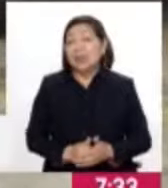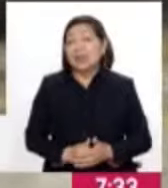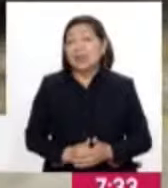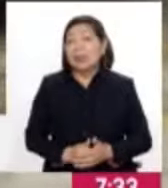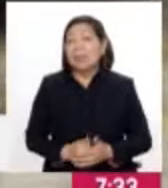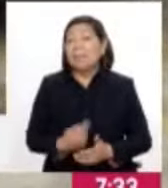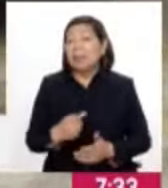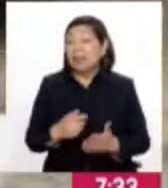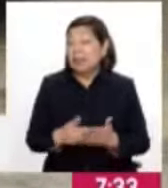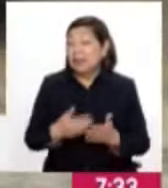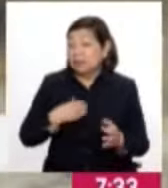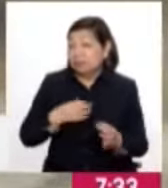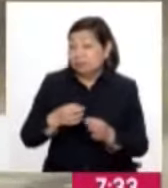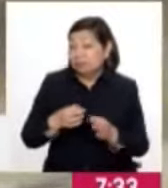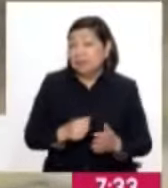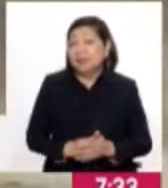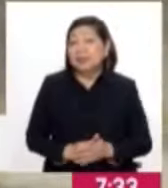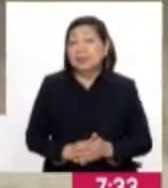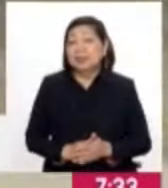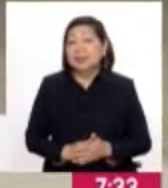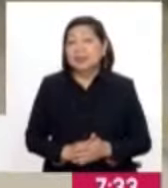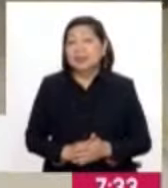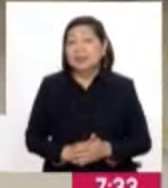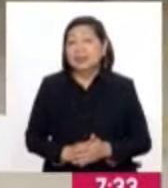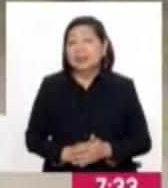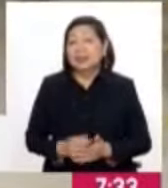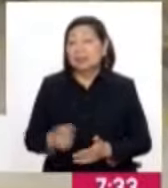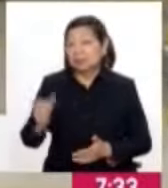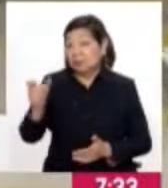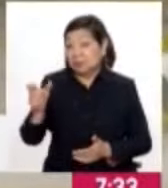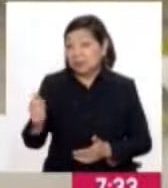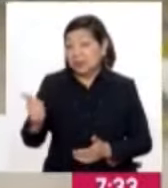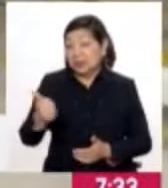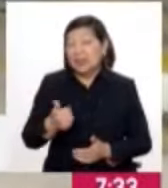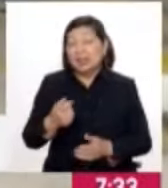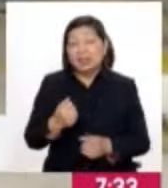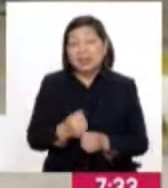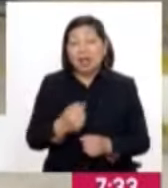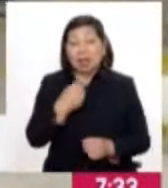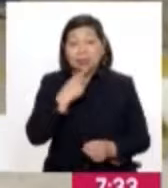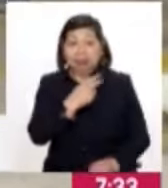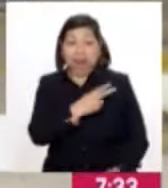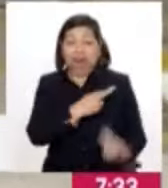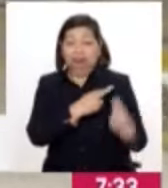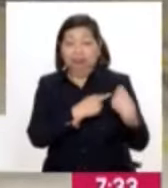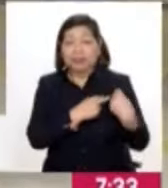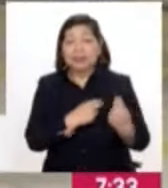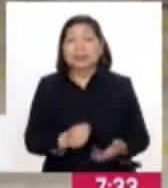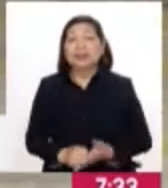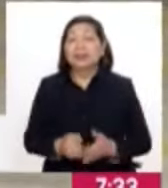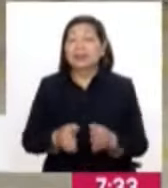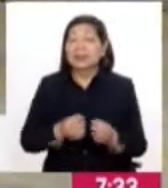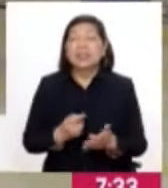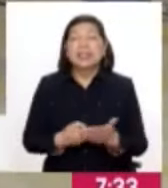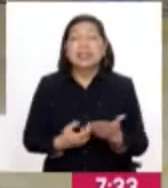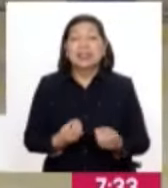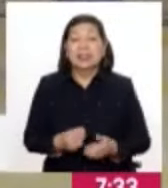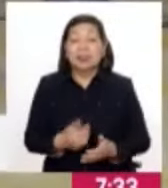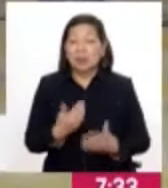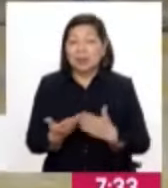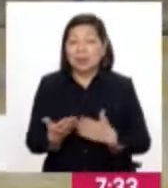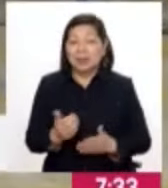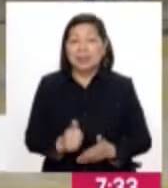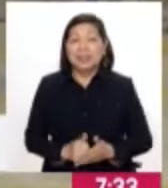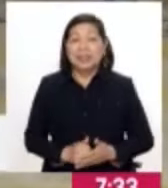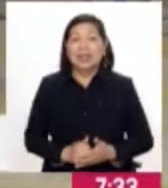Nicolás. Para tener más detalles, precisamente está con nosotros uno de los voceros de la ATU, está el señor Pavel Flores, quien nos va a explicar cómo está. Muy buenos